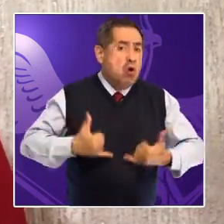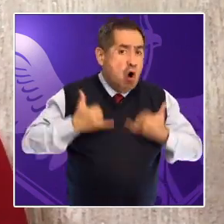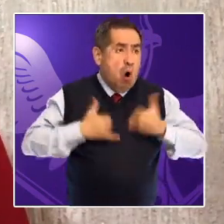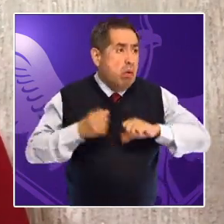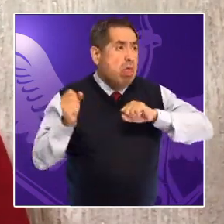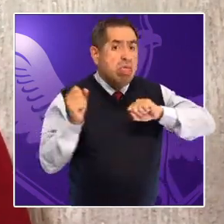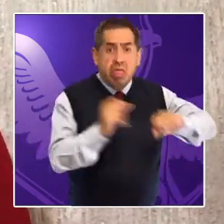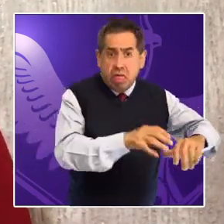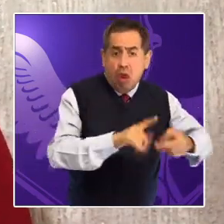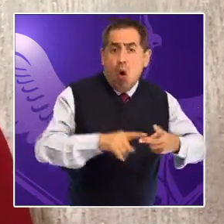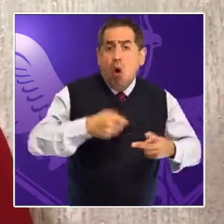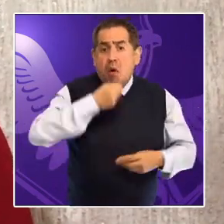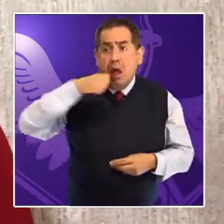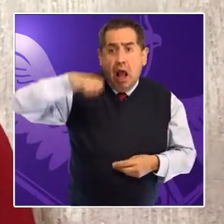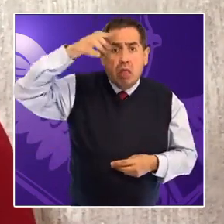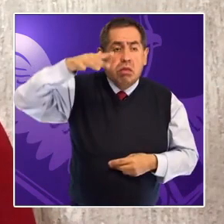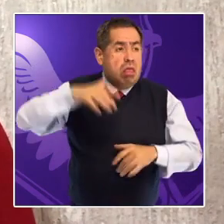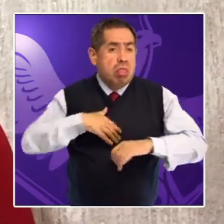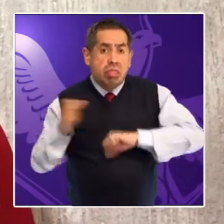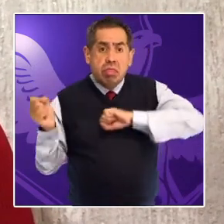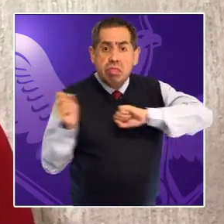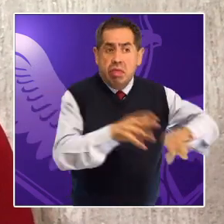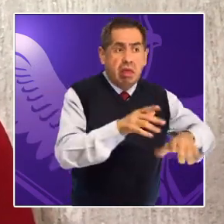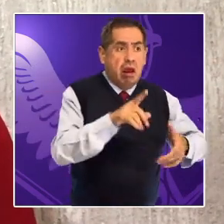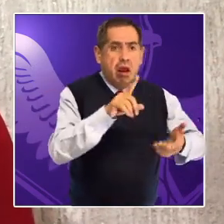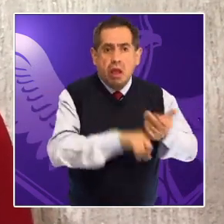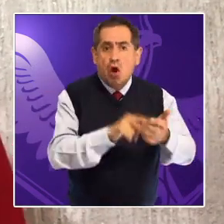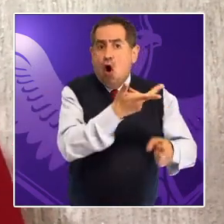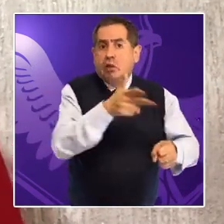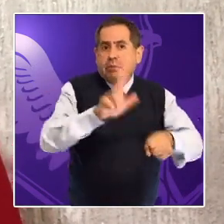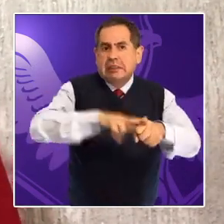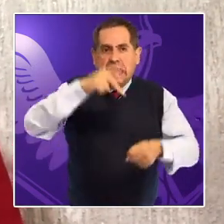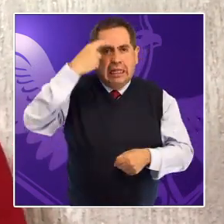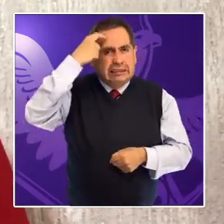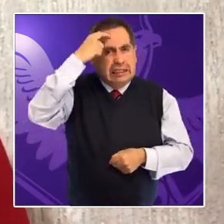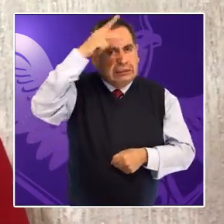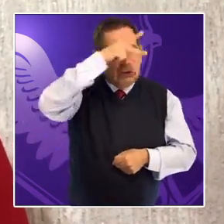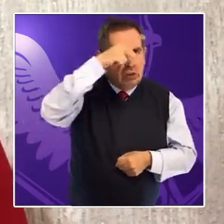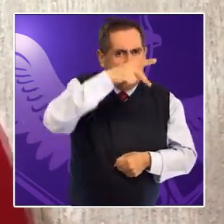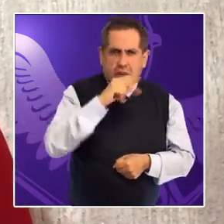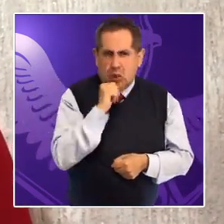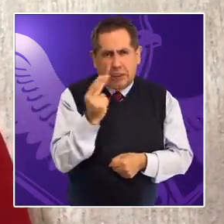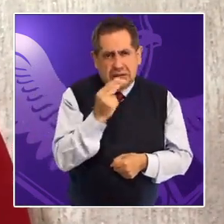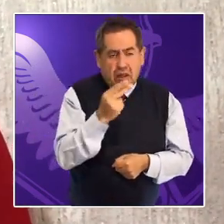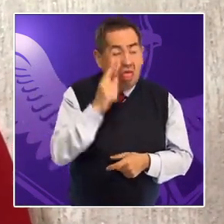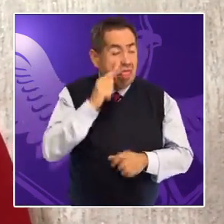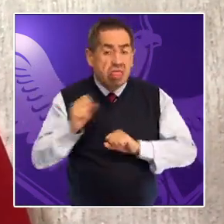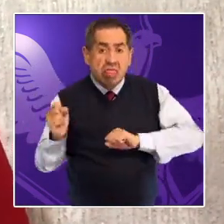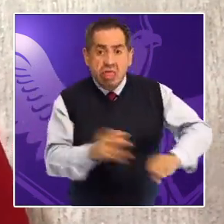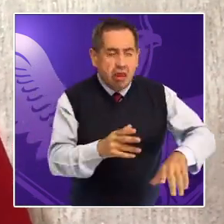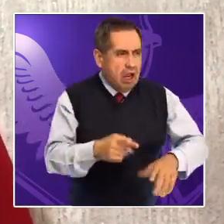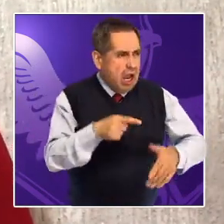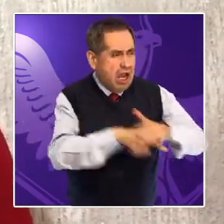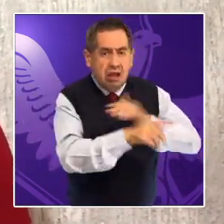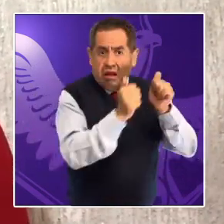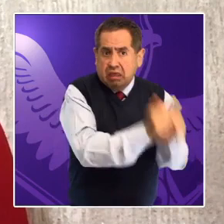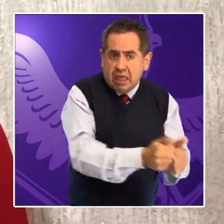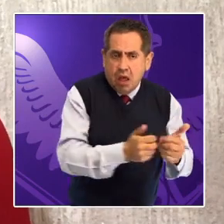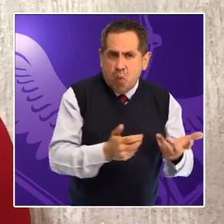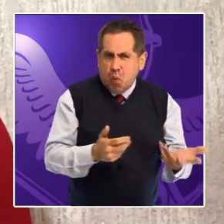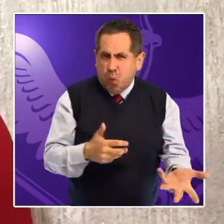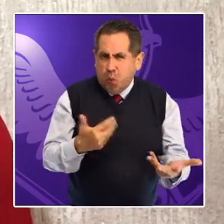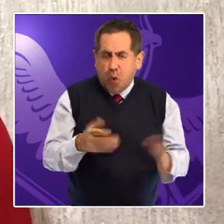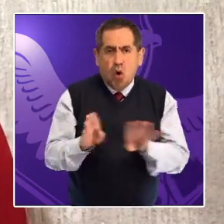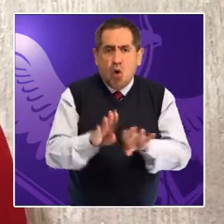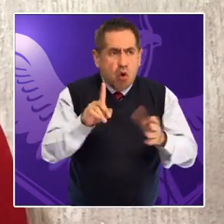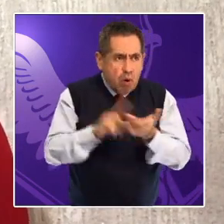adolescentes o adultos que muchas veces son derivados a centros psiquiátricos aunque no tendrían quizá que estar ahí, que por lo mismo también tienen una dificultad